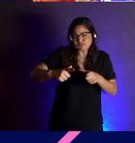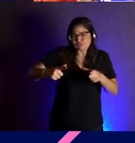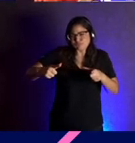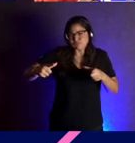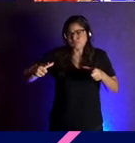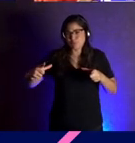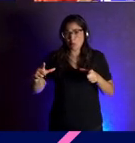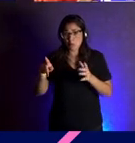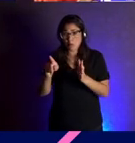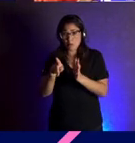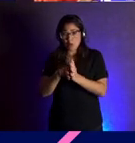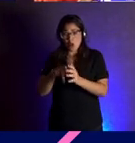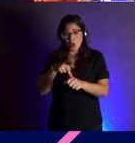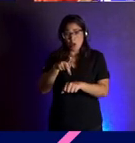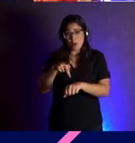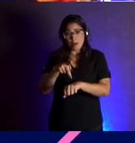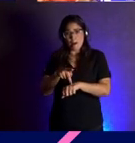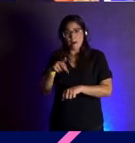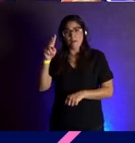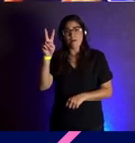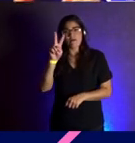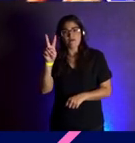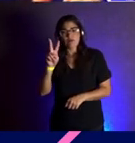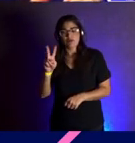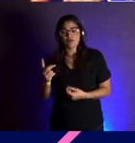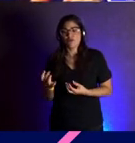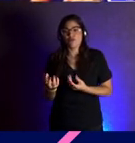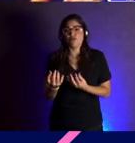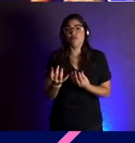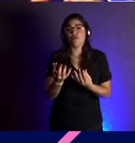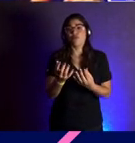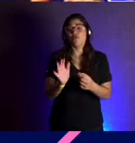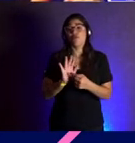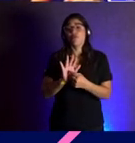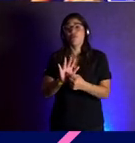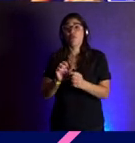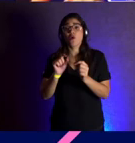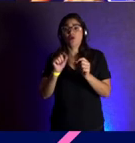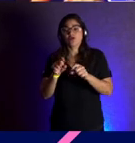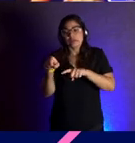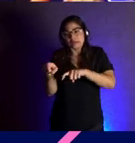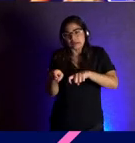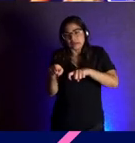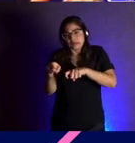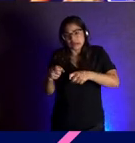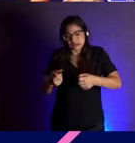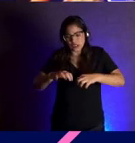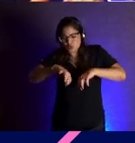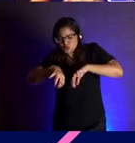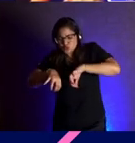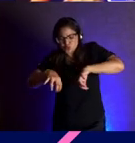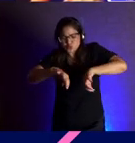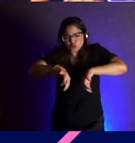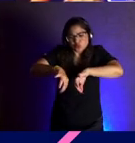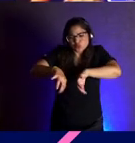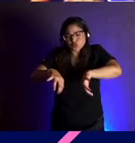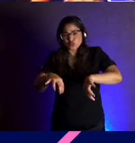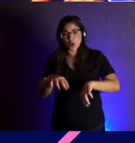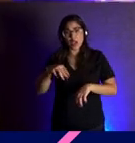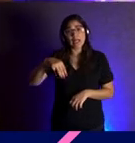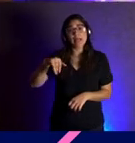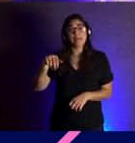era un indicador potencial de minería. Por cierto, ¿Habéis escuchado del arco minero del